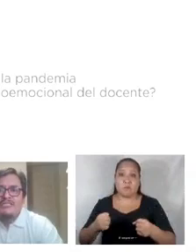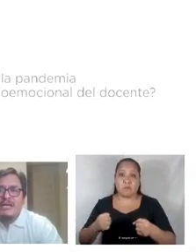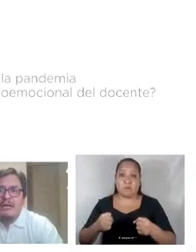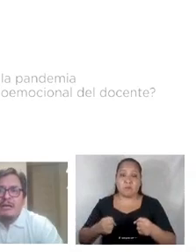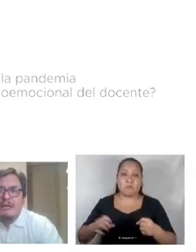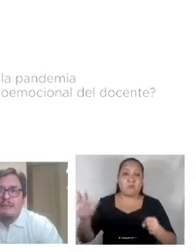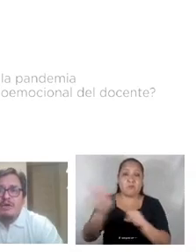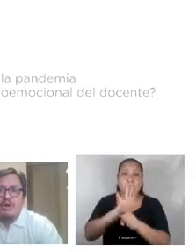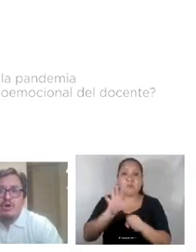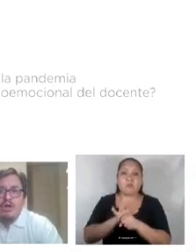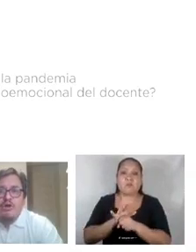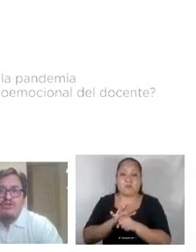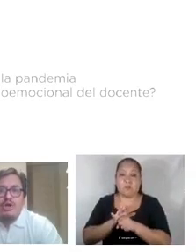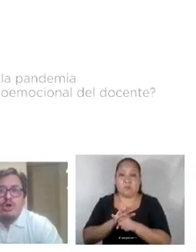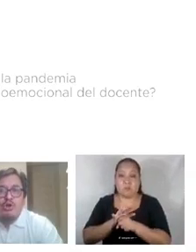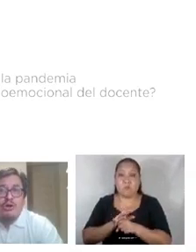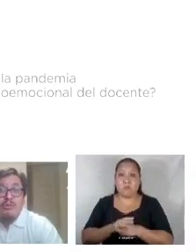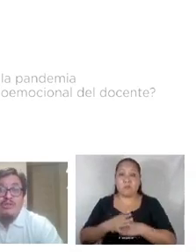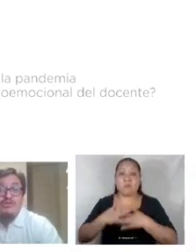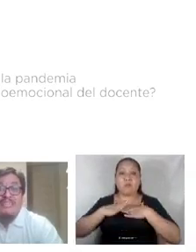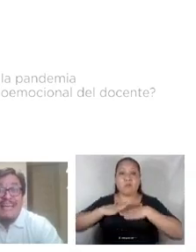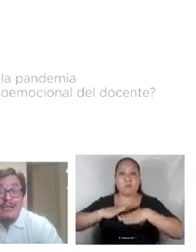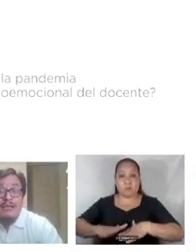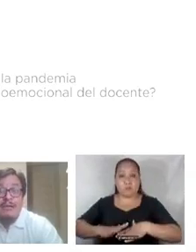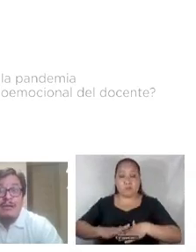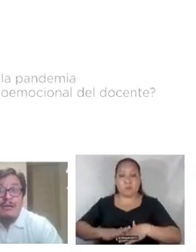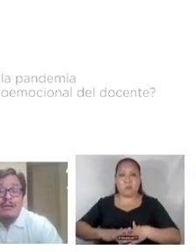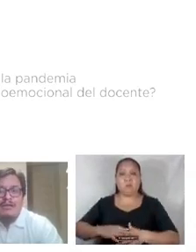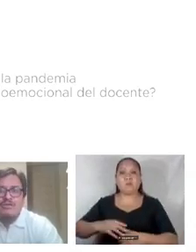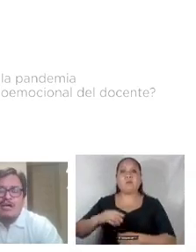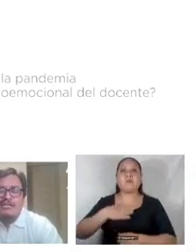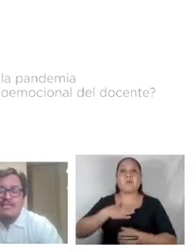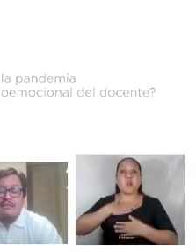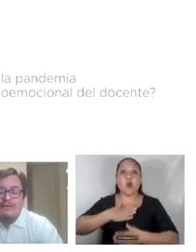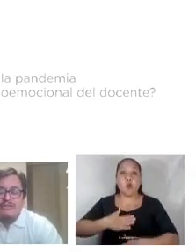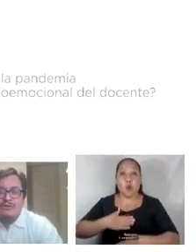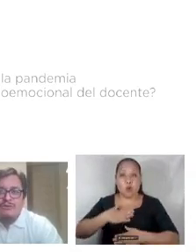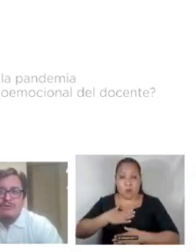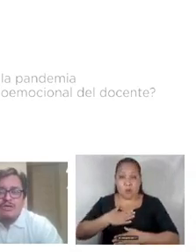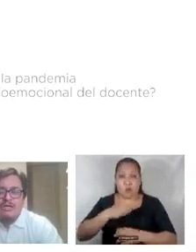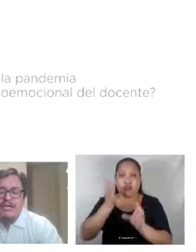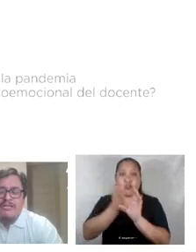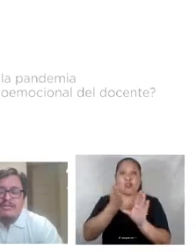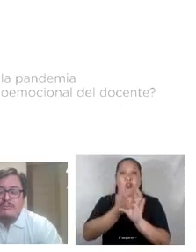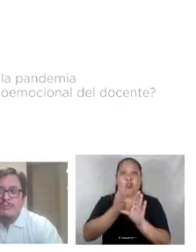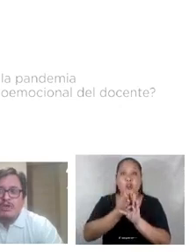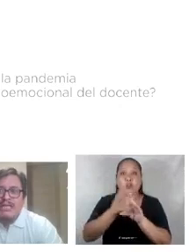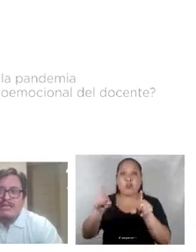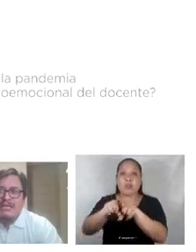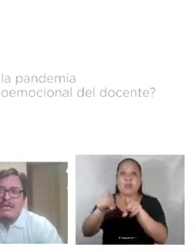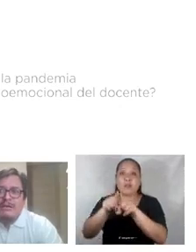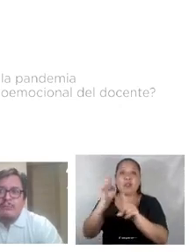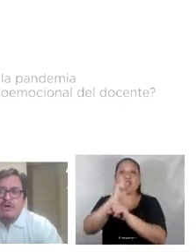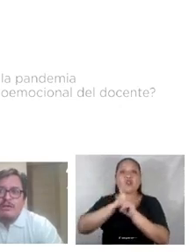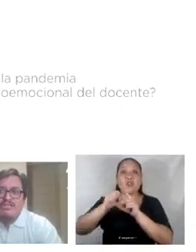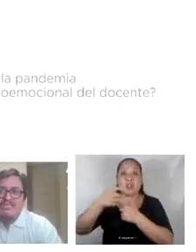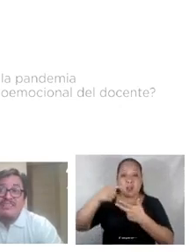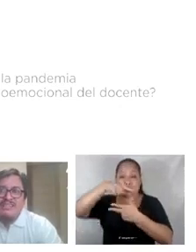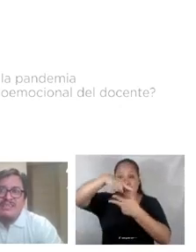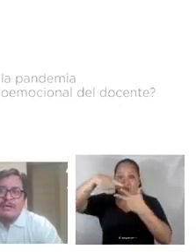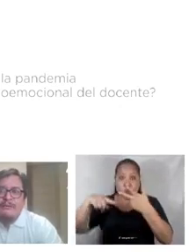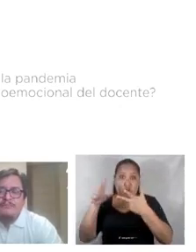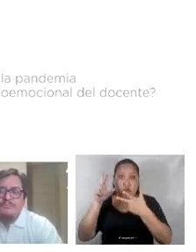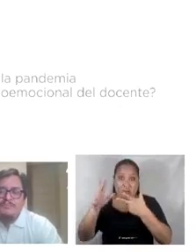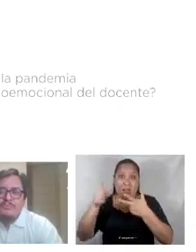completo bienestar biológico, psicológico y social. Y esa definición es muy importante porque nos